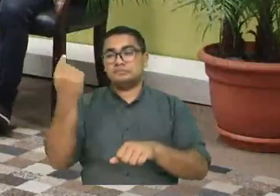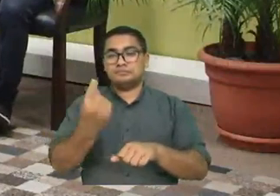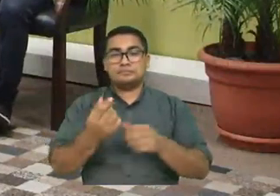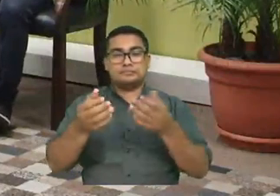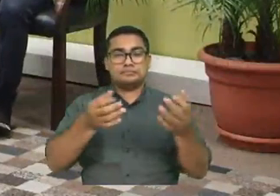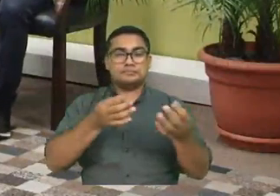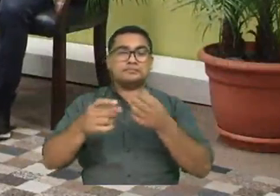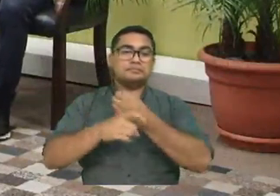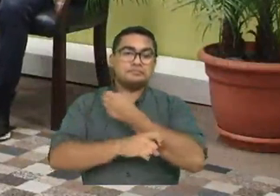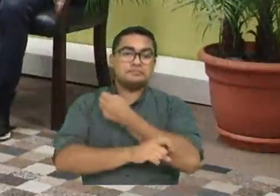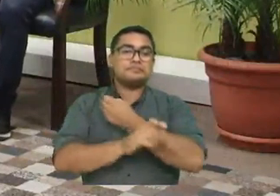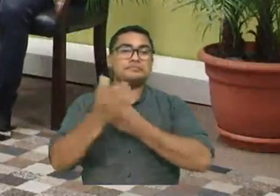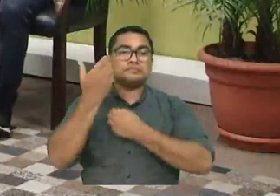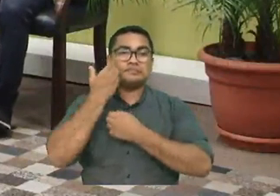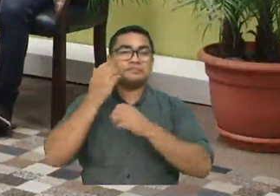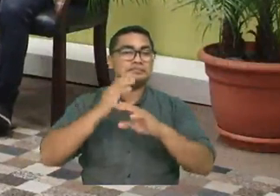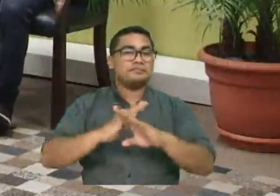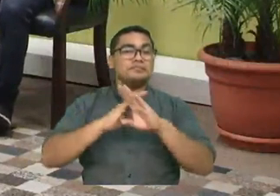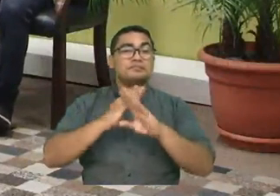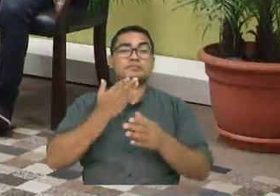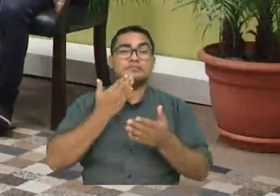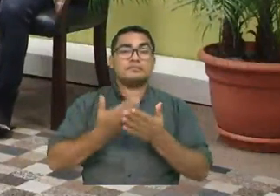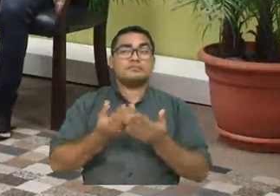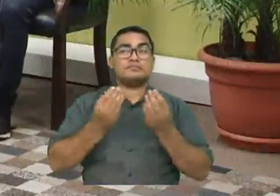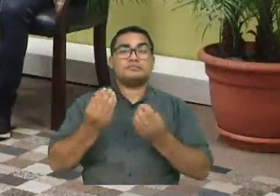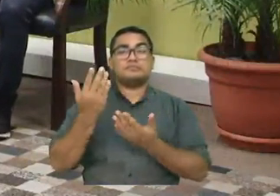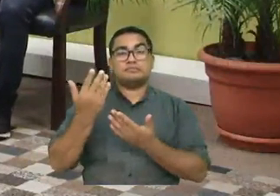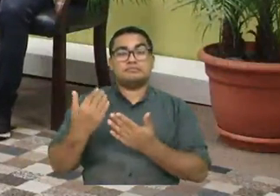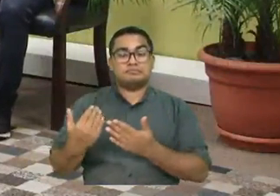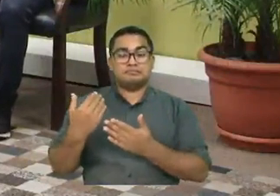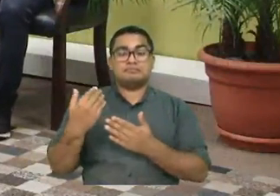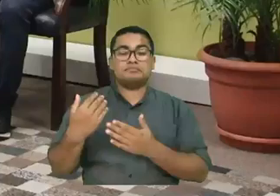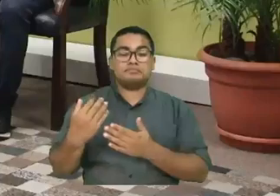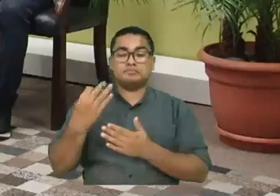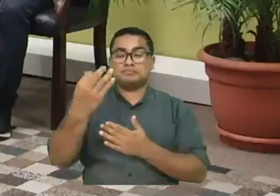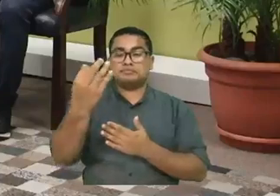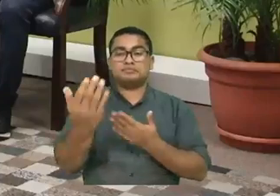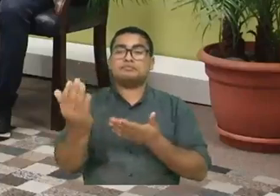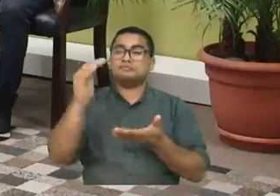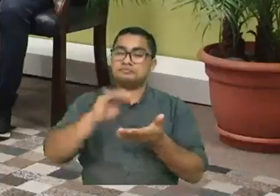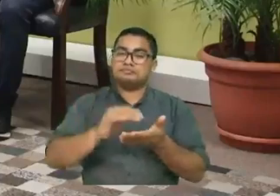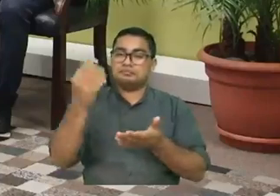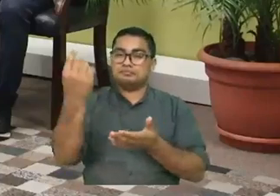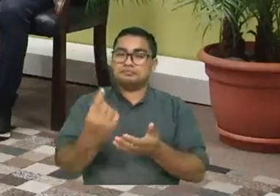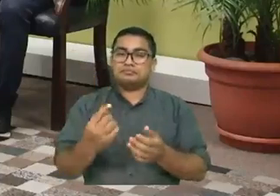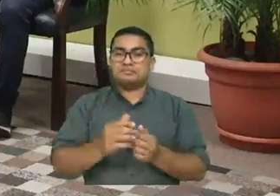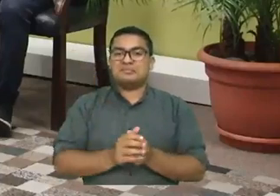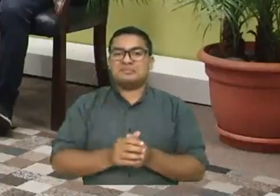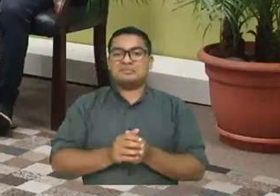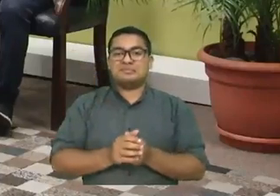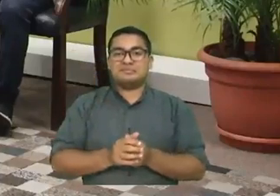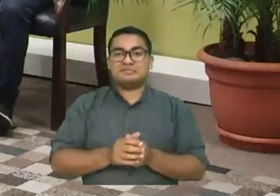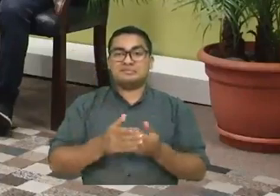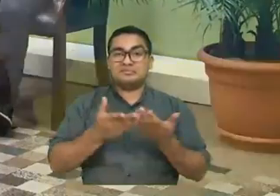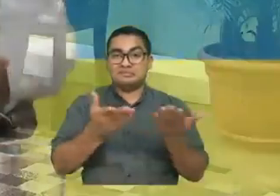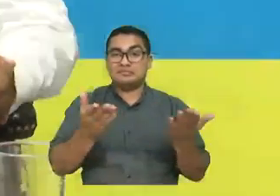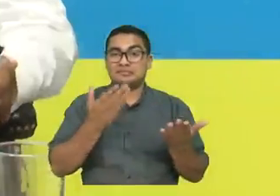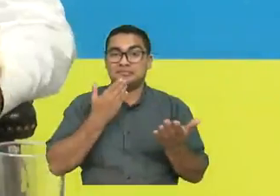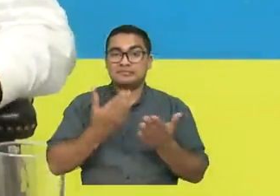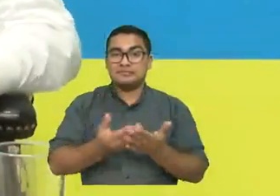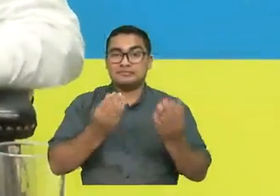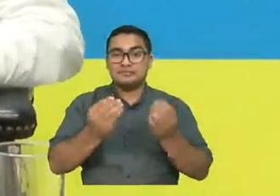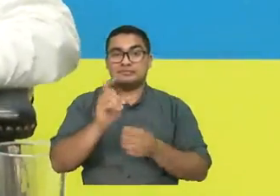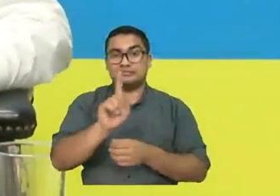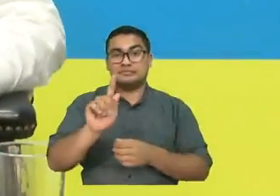la leptospirosis. Gracias, le esperamos nuevamente en otra oportunidad. Gracias por la invitación. Le agradecemos también a usted,